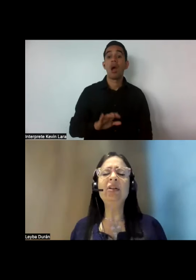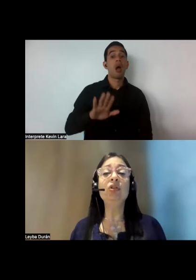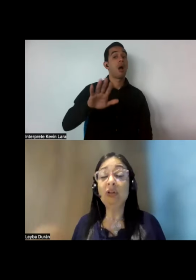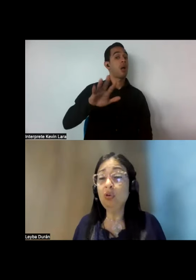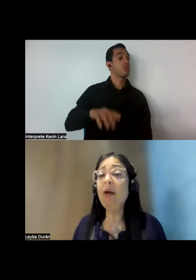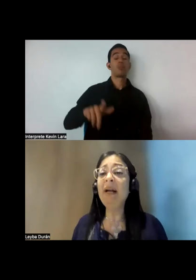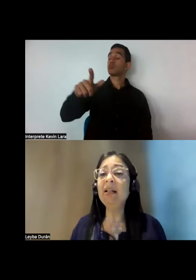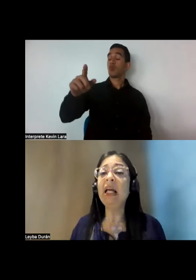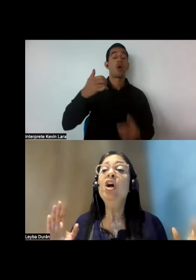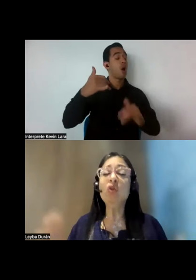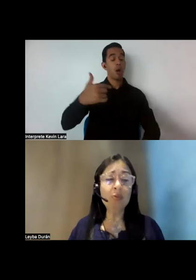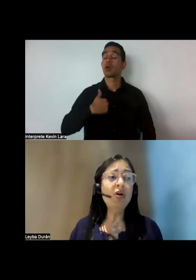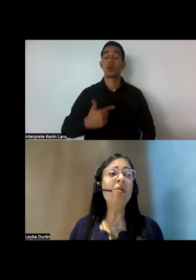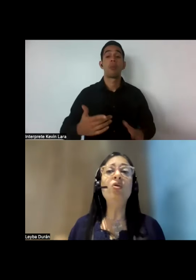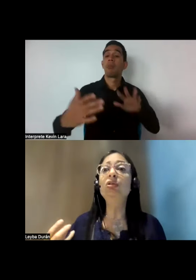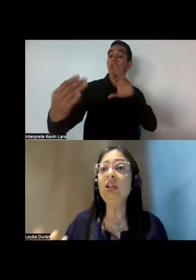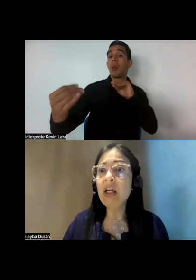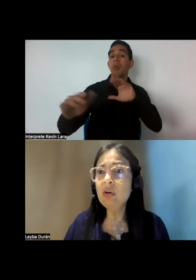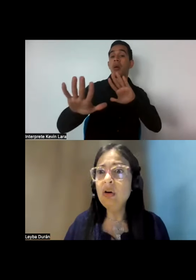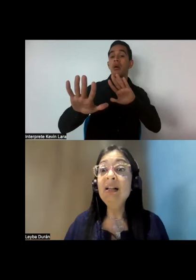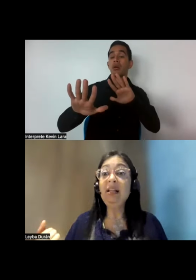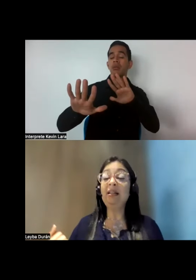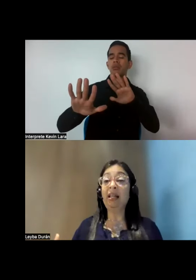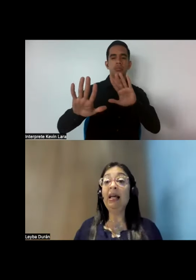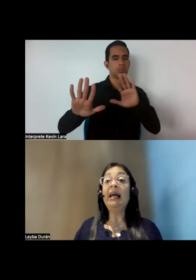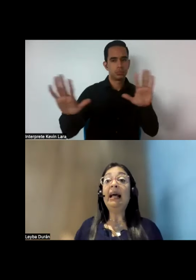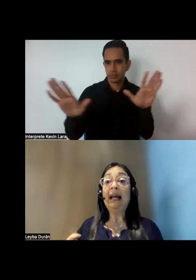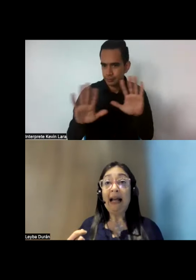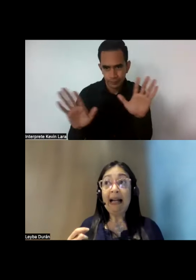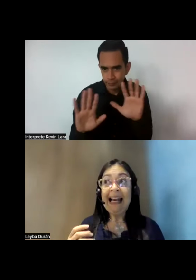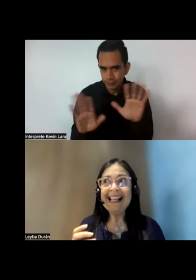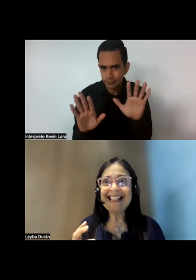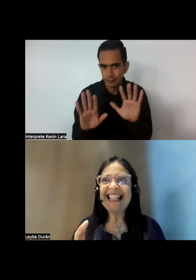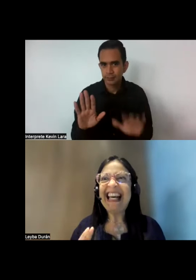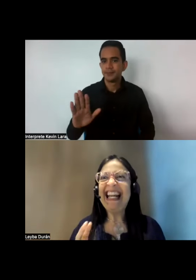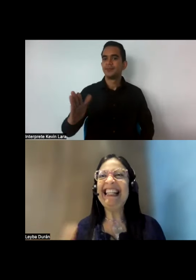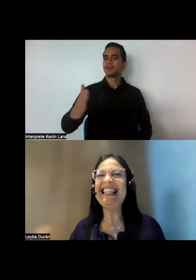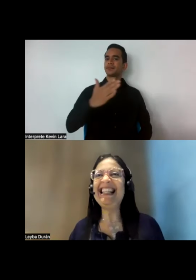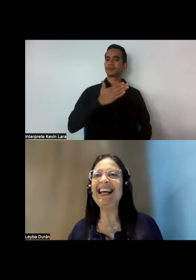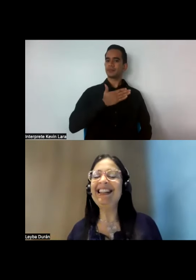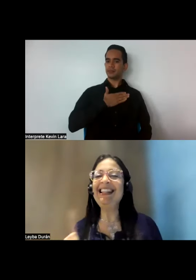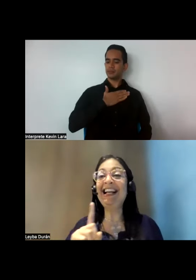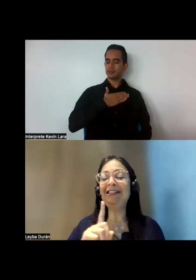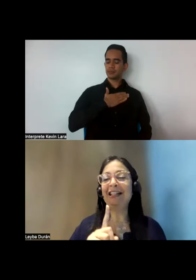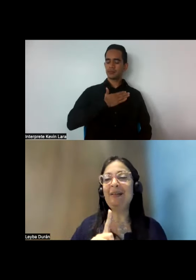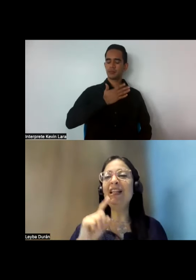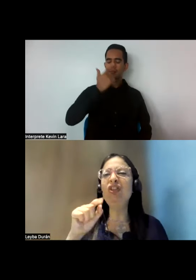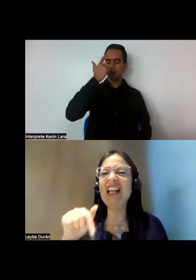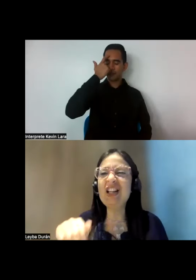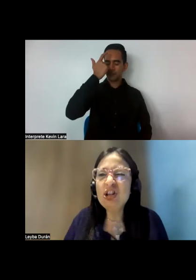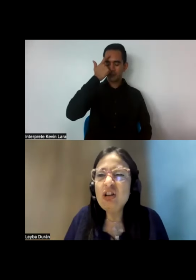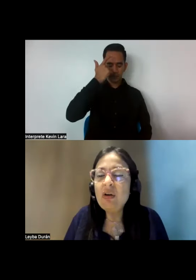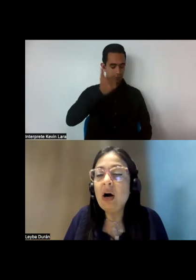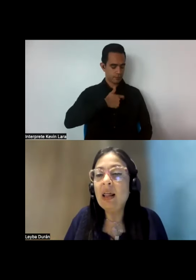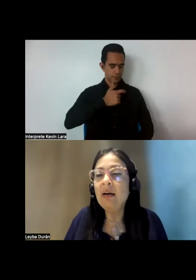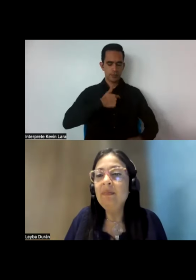hablar y gestionar. No, espérate. ¿Cómo yo hablo contigo desde la serenidad del entendimiento de